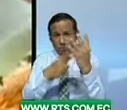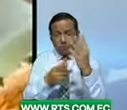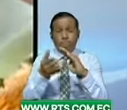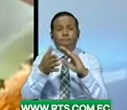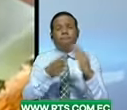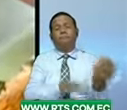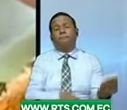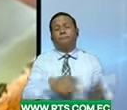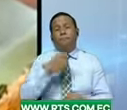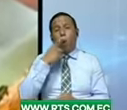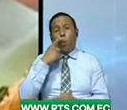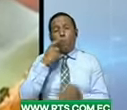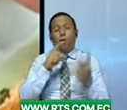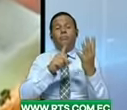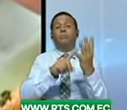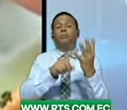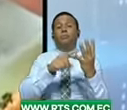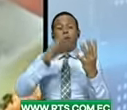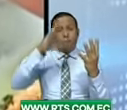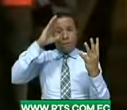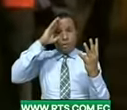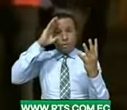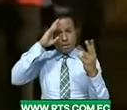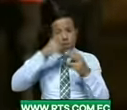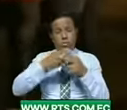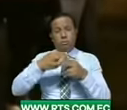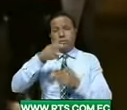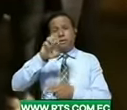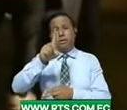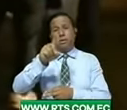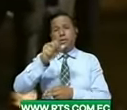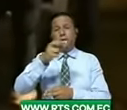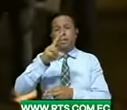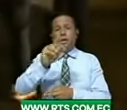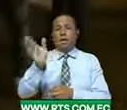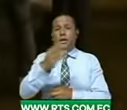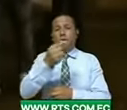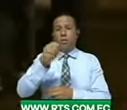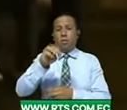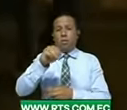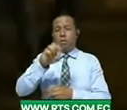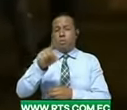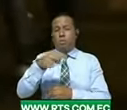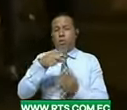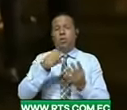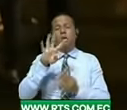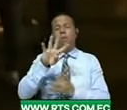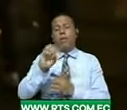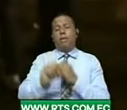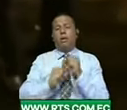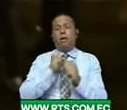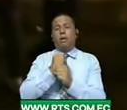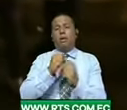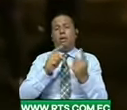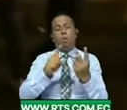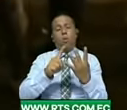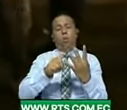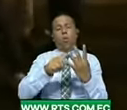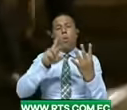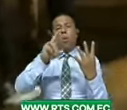fallecieron. Entre ellos, el sargento segundo de policía Edgar Gómez Jácome, de 40 años, y el aspirante a vigilante de tránsito, Ronnie